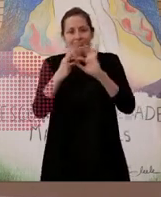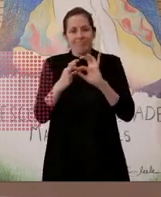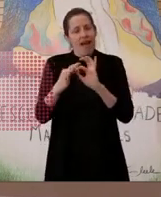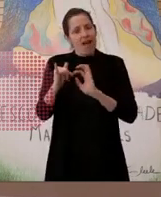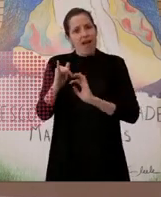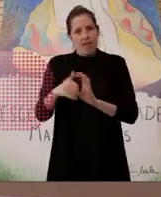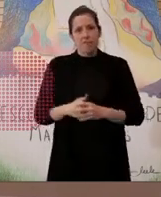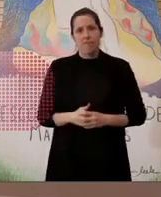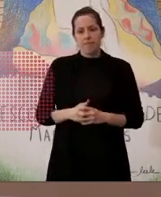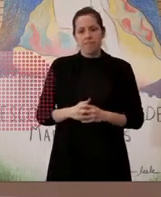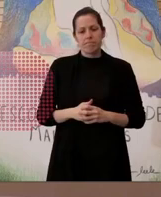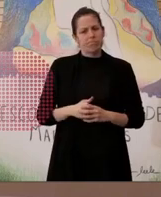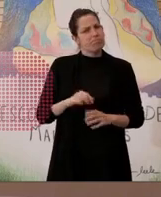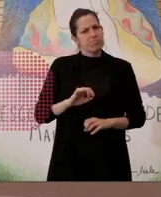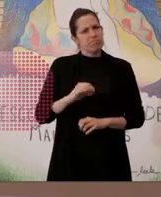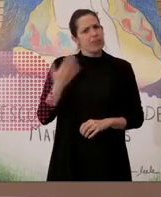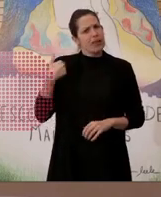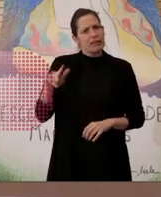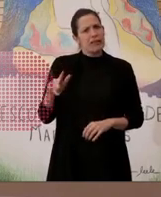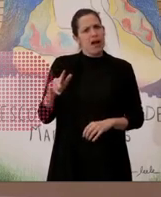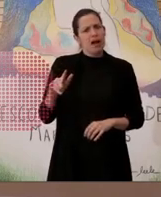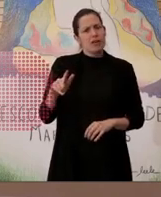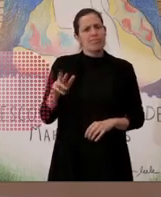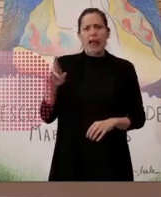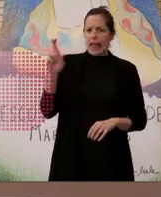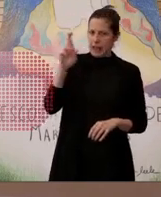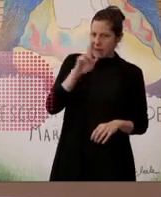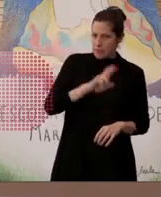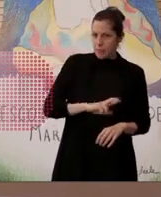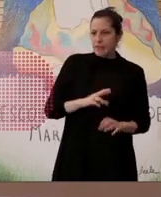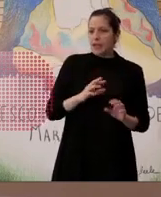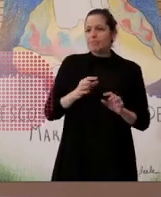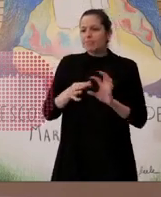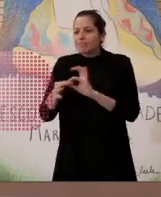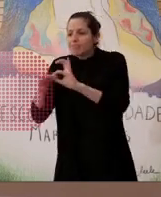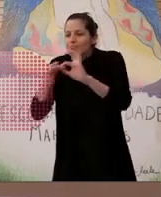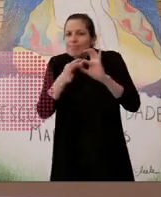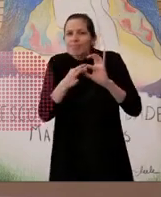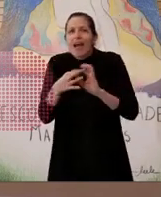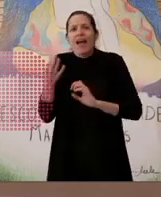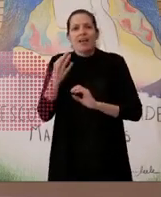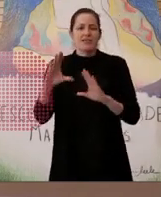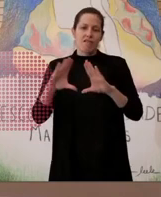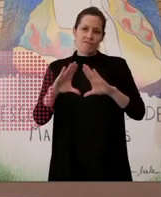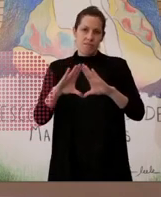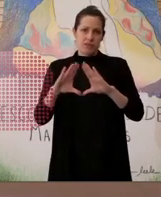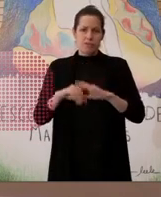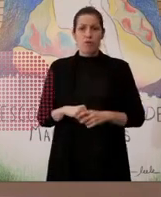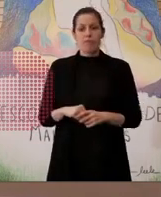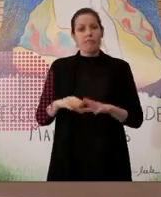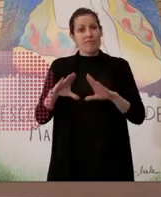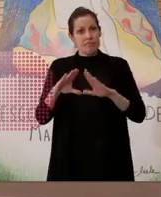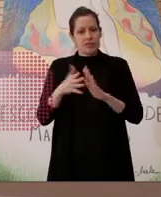aquí se asedizo creo que volveremos a incidir creo que nos une feminismo no es un movimiento social